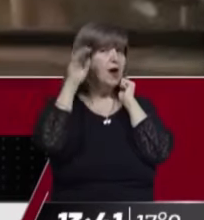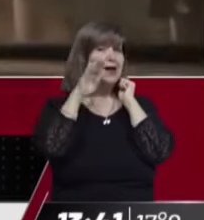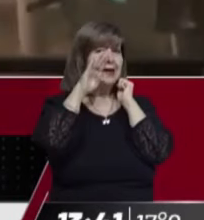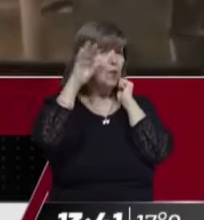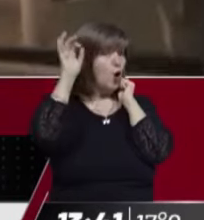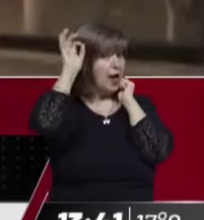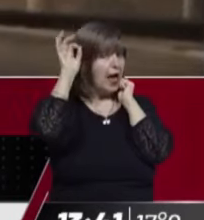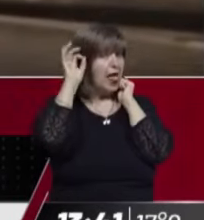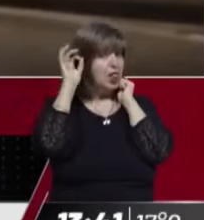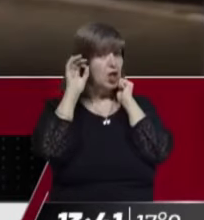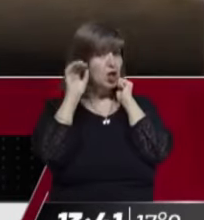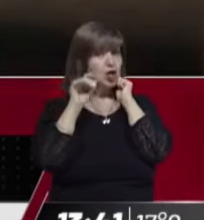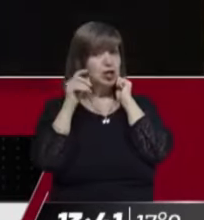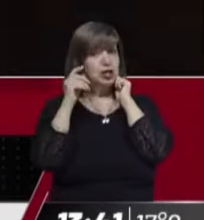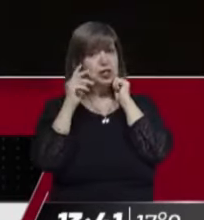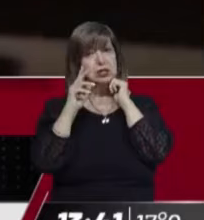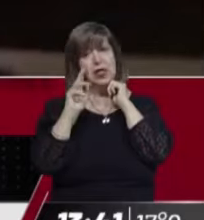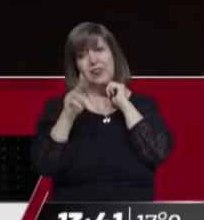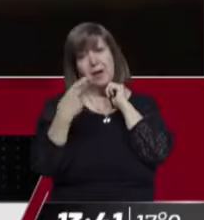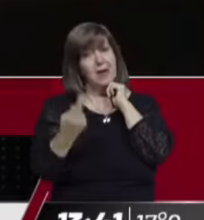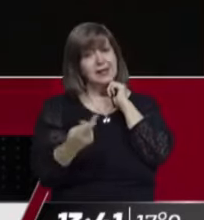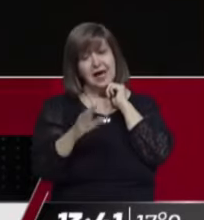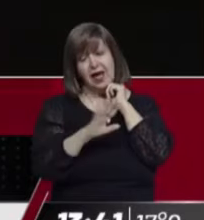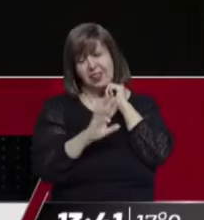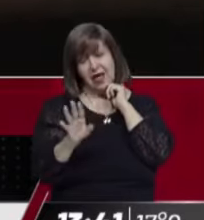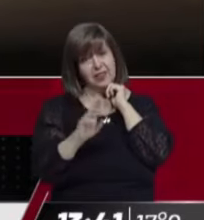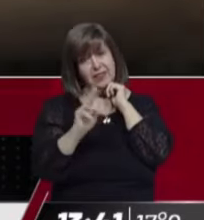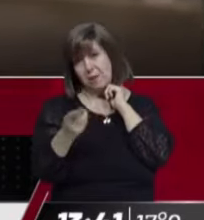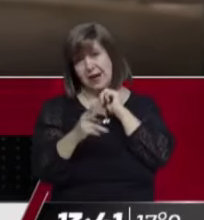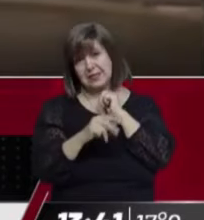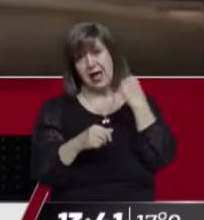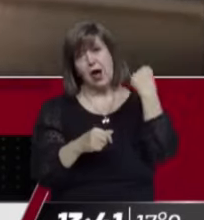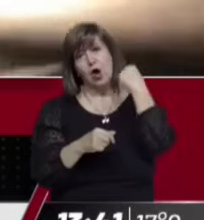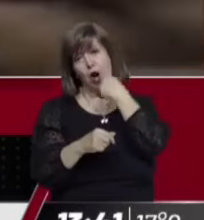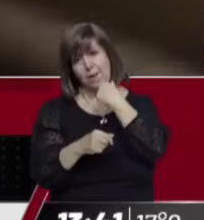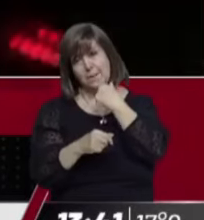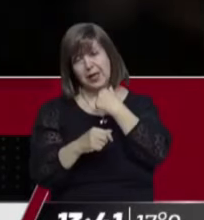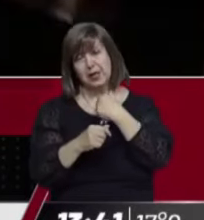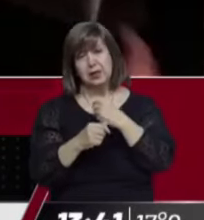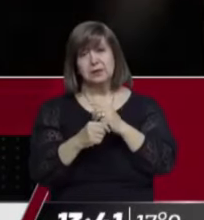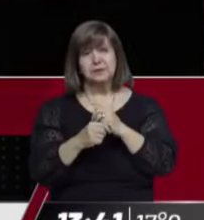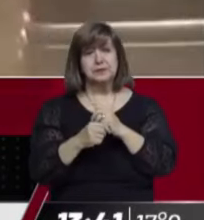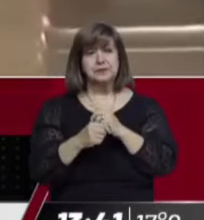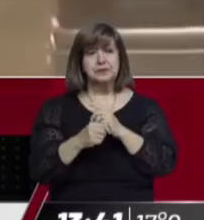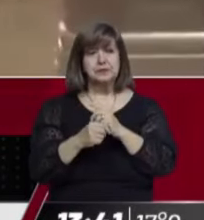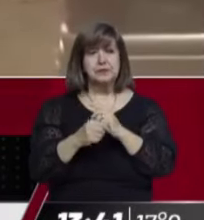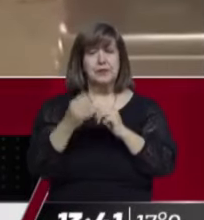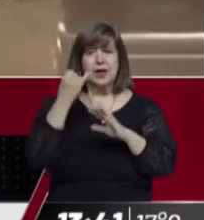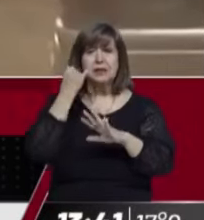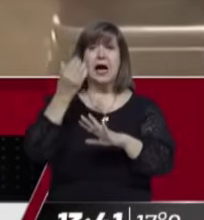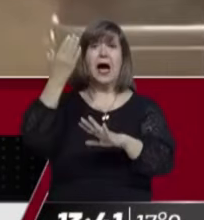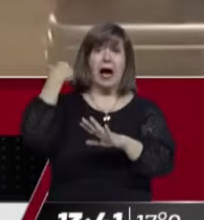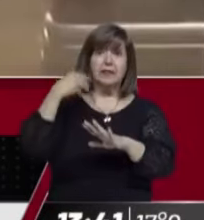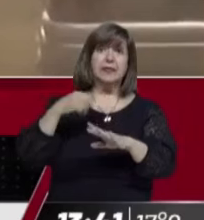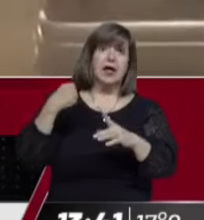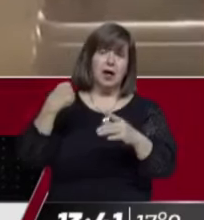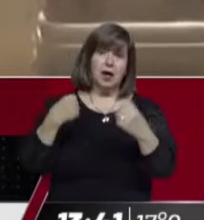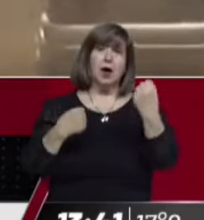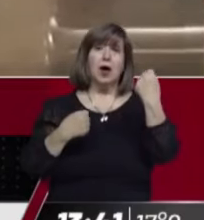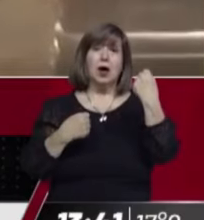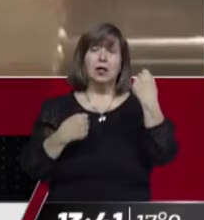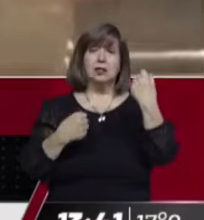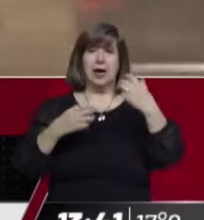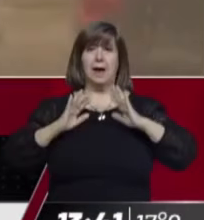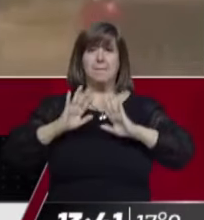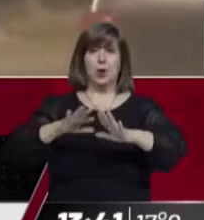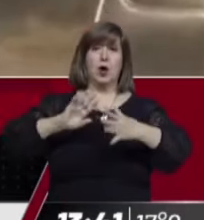lados quedaste inconsciente Definitivamente sí me desmayó pero ya venías mal según lo que estás relatando Ya me había pegado antes claro me había